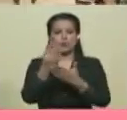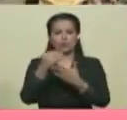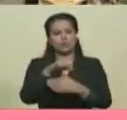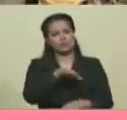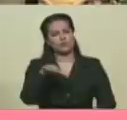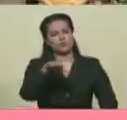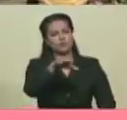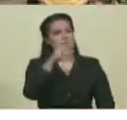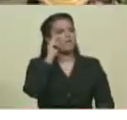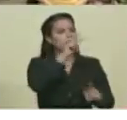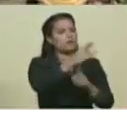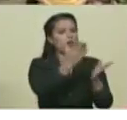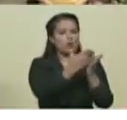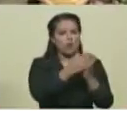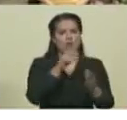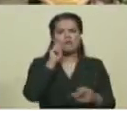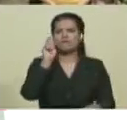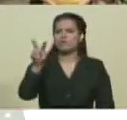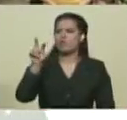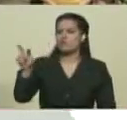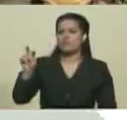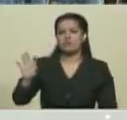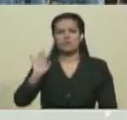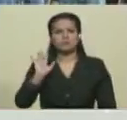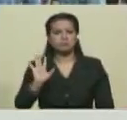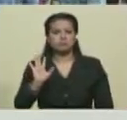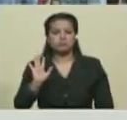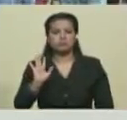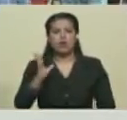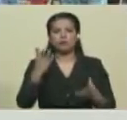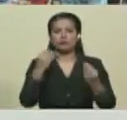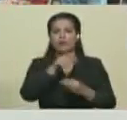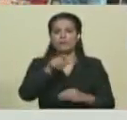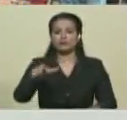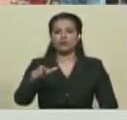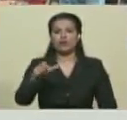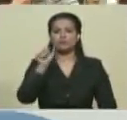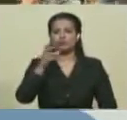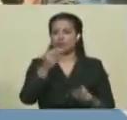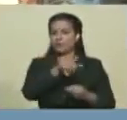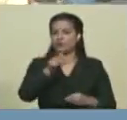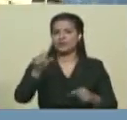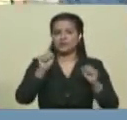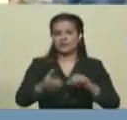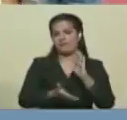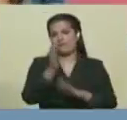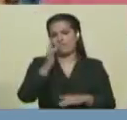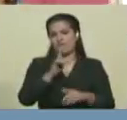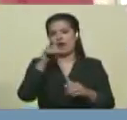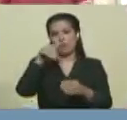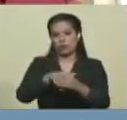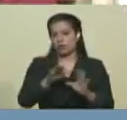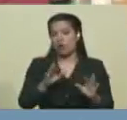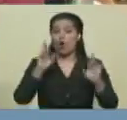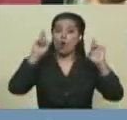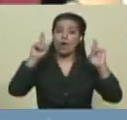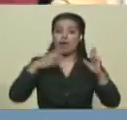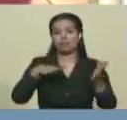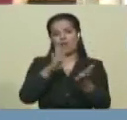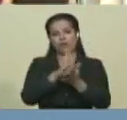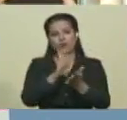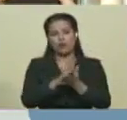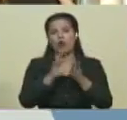escuelas, y vemos mucha movilización y mucha gente dispuesta a ir a votar. Ojalá todo transcurra en paz, ojalá una vez que